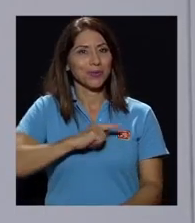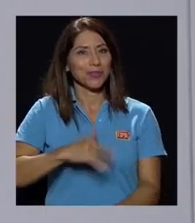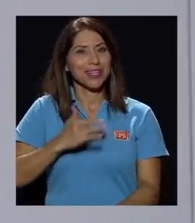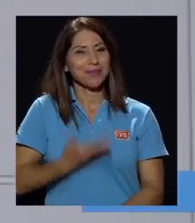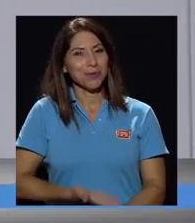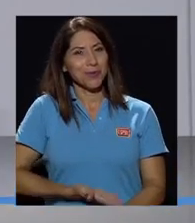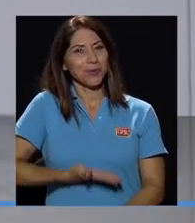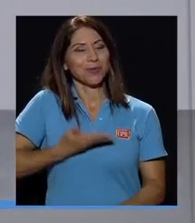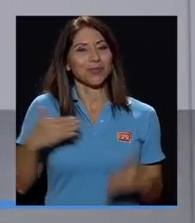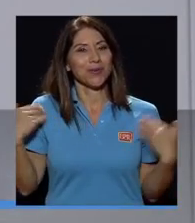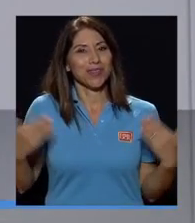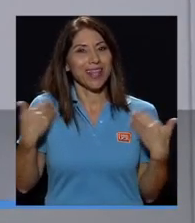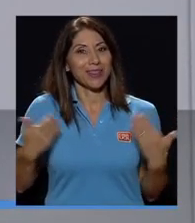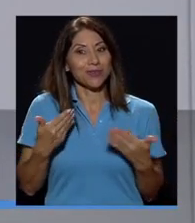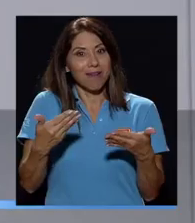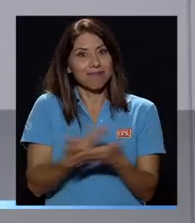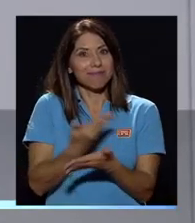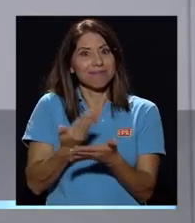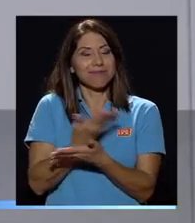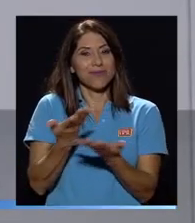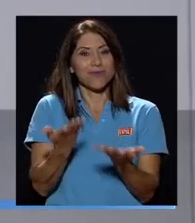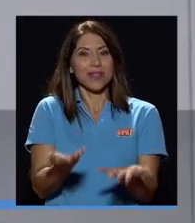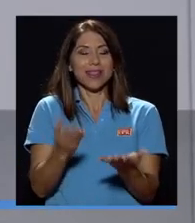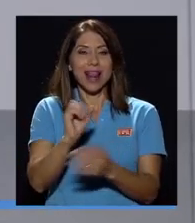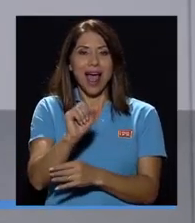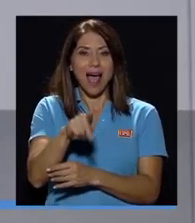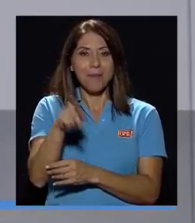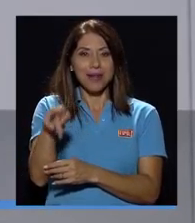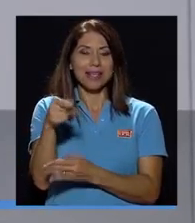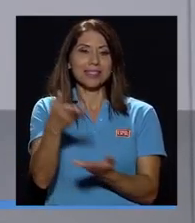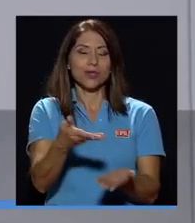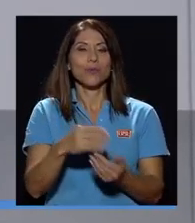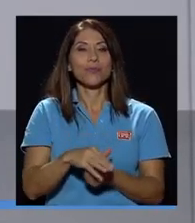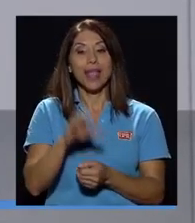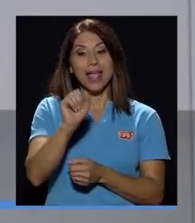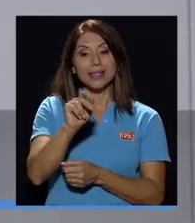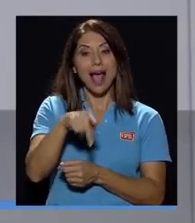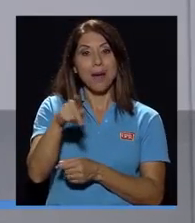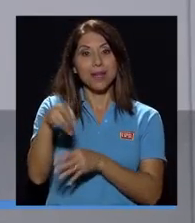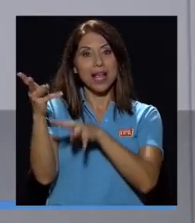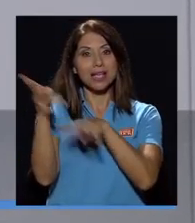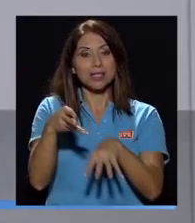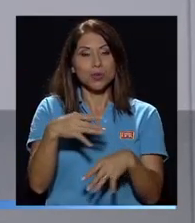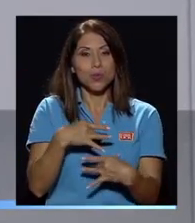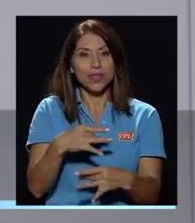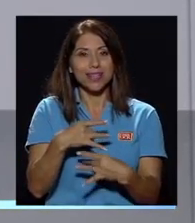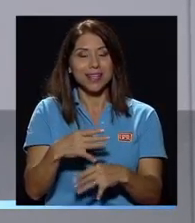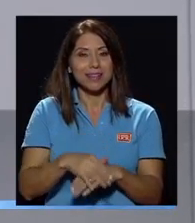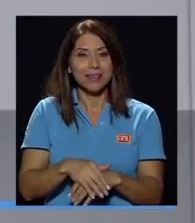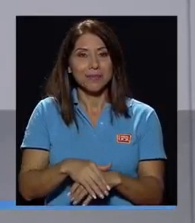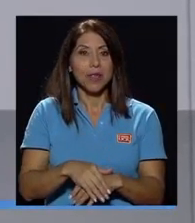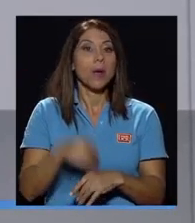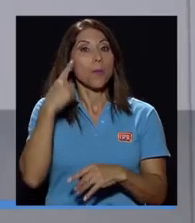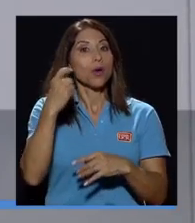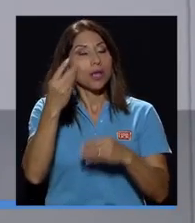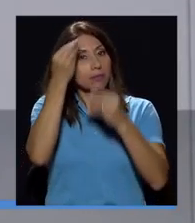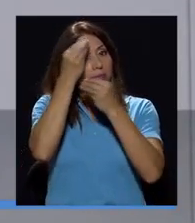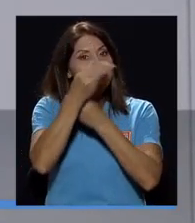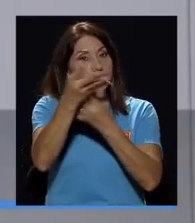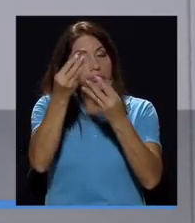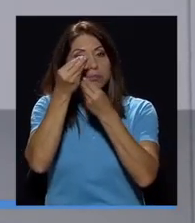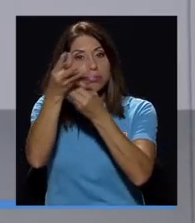contentos de la nueva versión de la aplicación esta aplicación es es muy interesante porque además de ser informativa